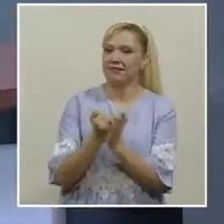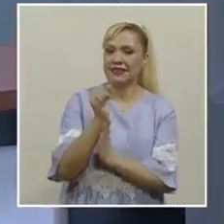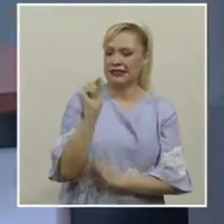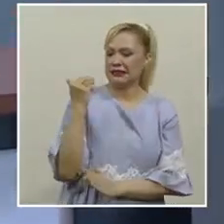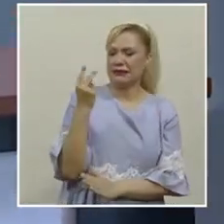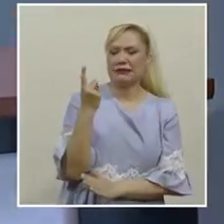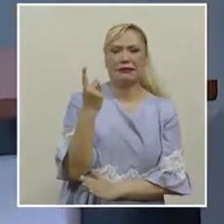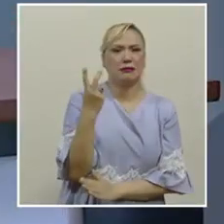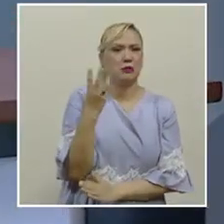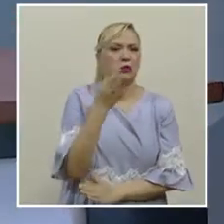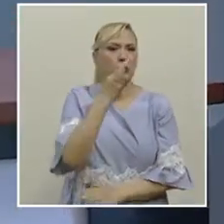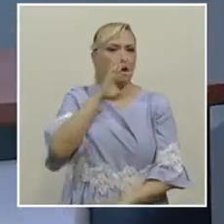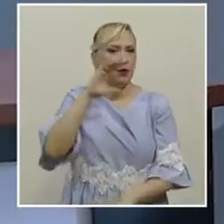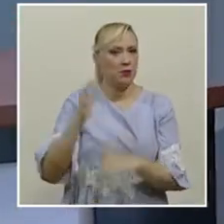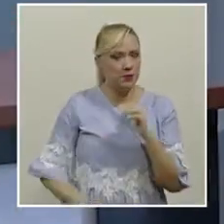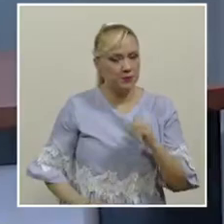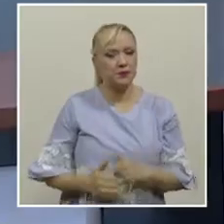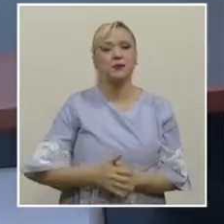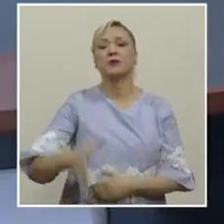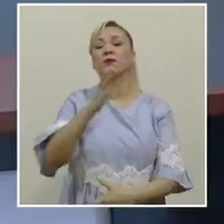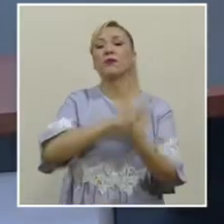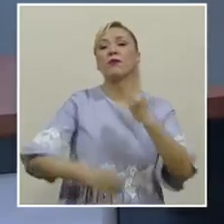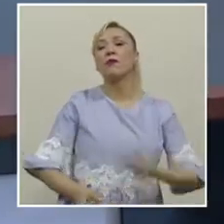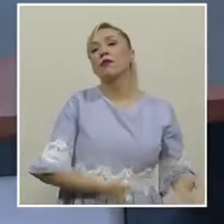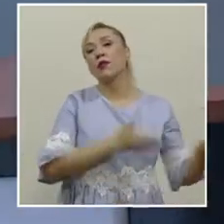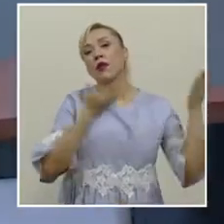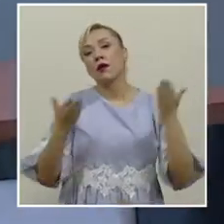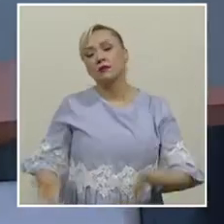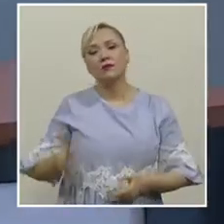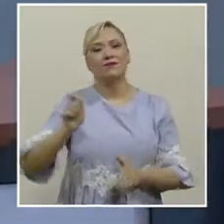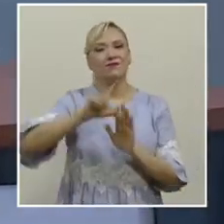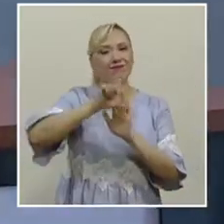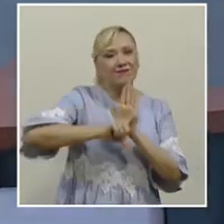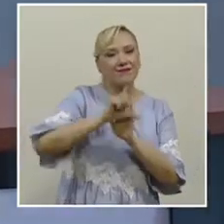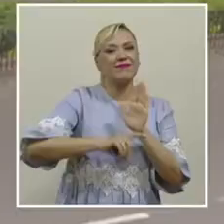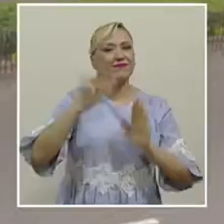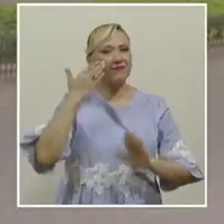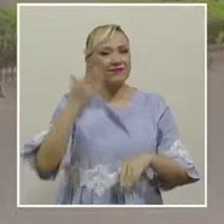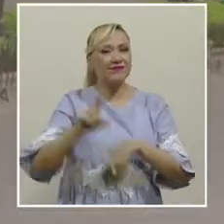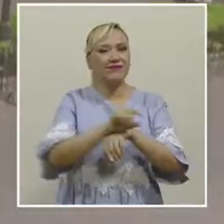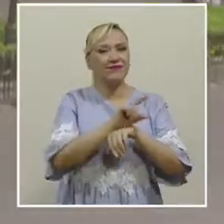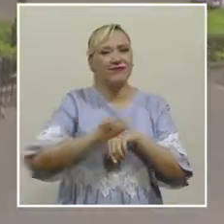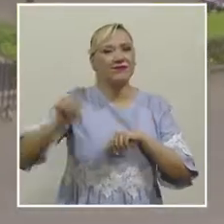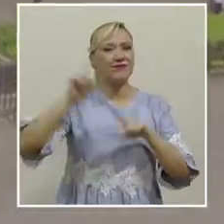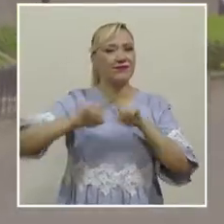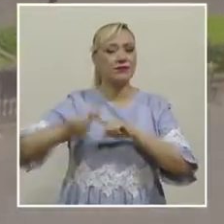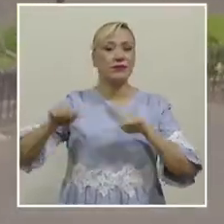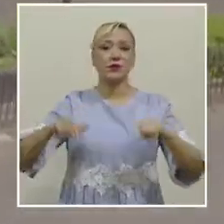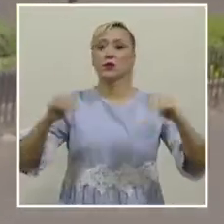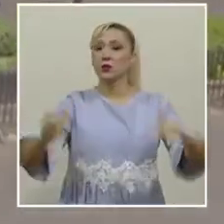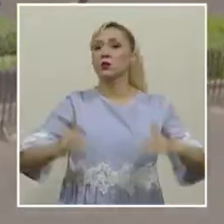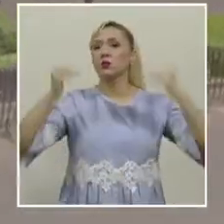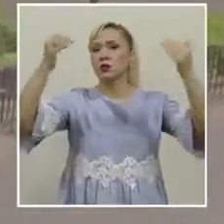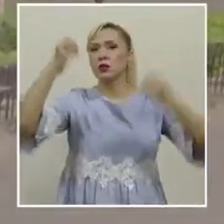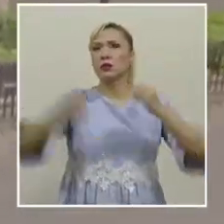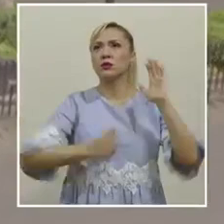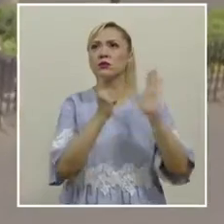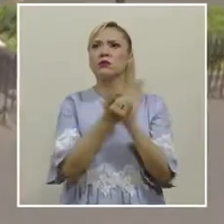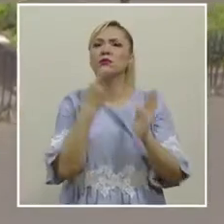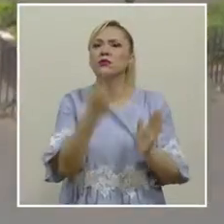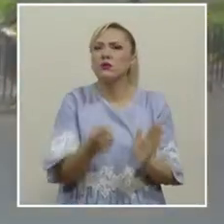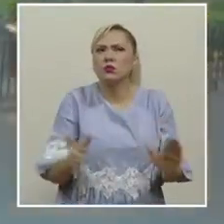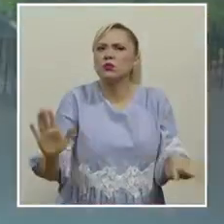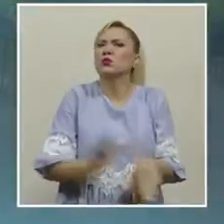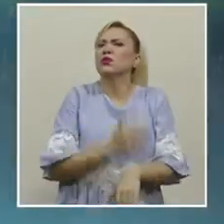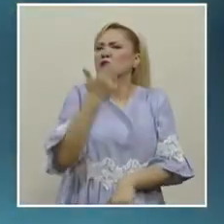apenas unos minutos. Y en más noticias, a través de sus redes sociales, la Suprema Corte explicó por qué declaró inválido el